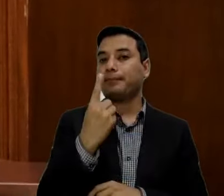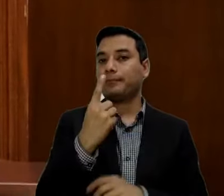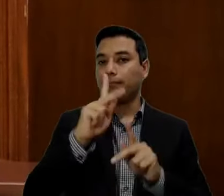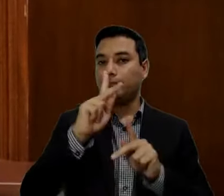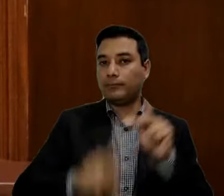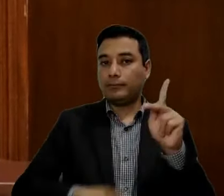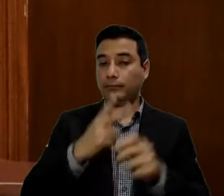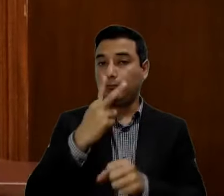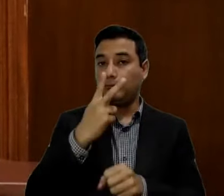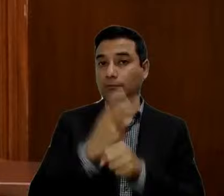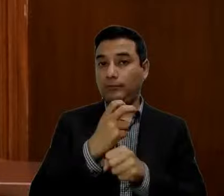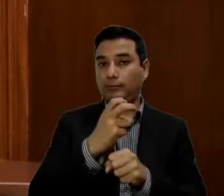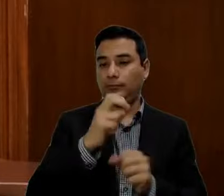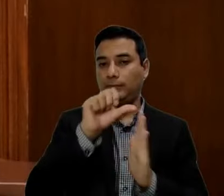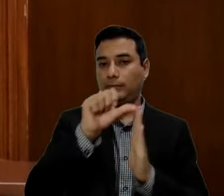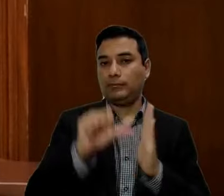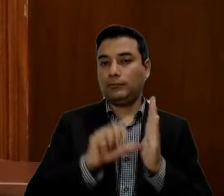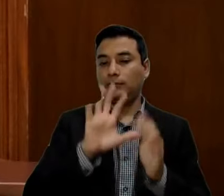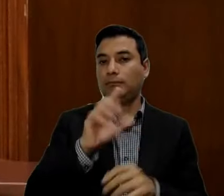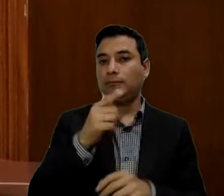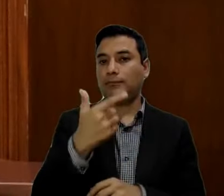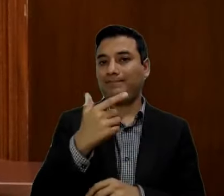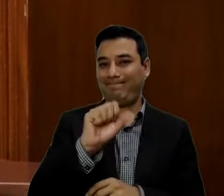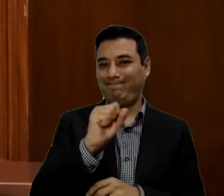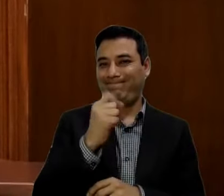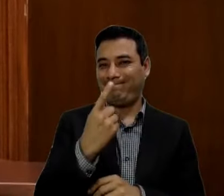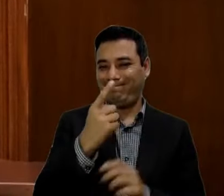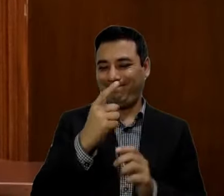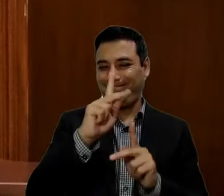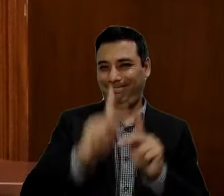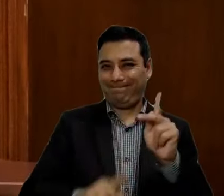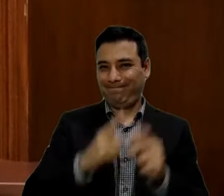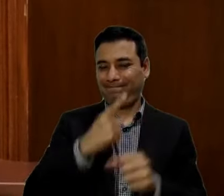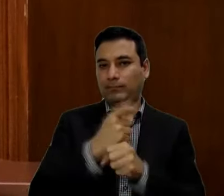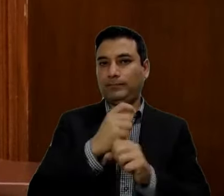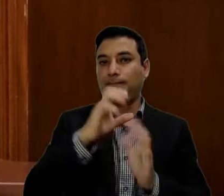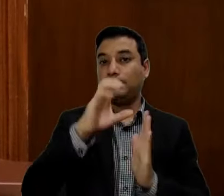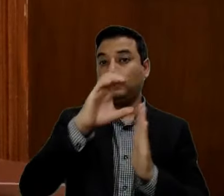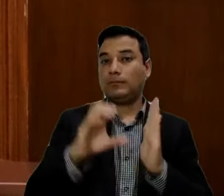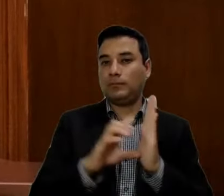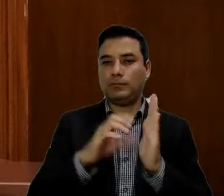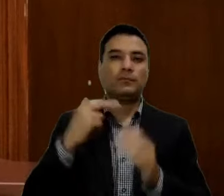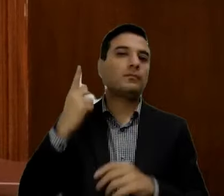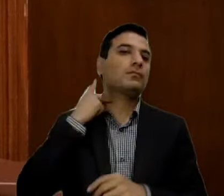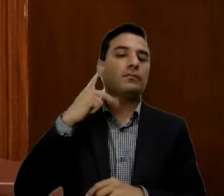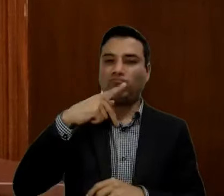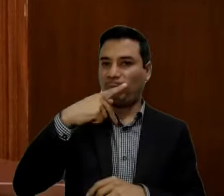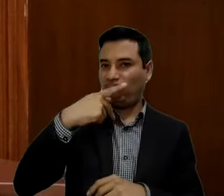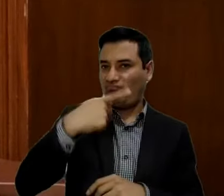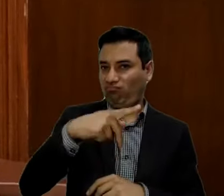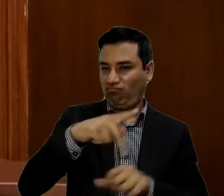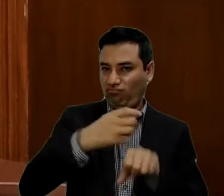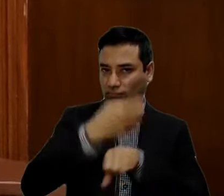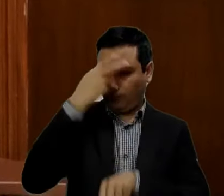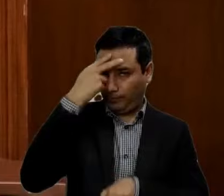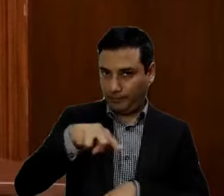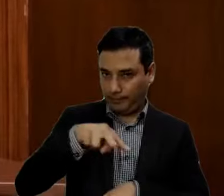segunda, 57 y 61, fracción primera de la Constitución Política del Estado Libre y Soberano de